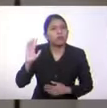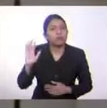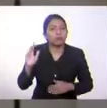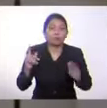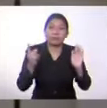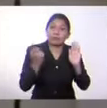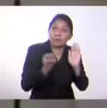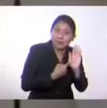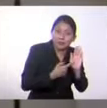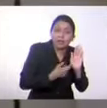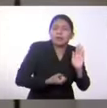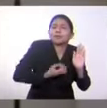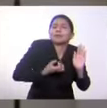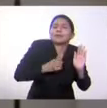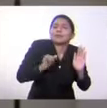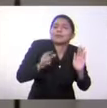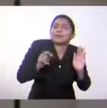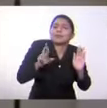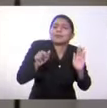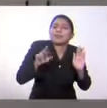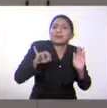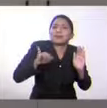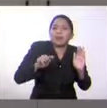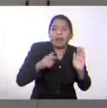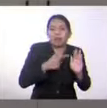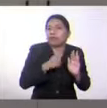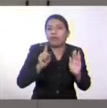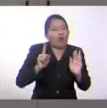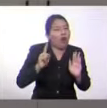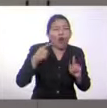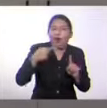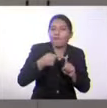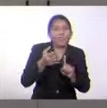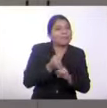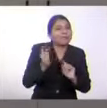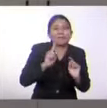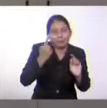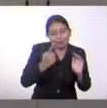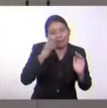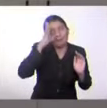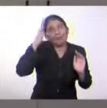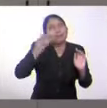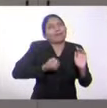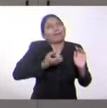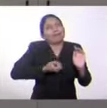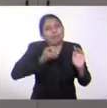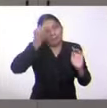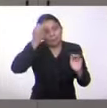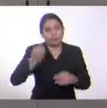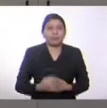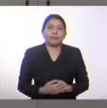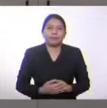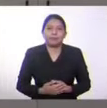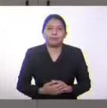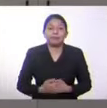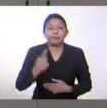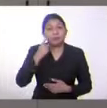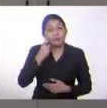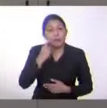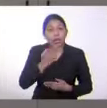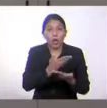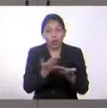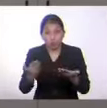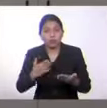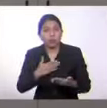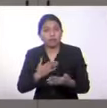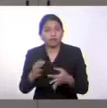la narración literaria es subjetiva. En la narración no literaria tendremos relaciones de los elementos que la